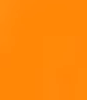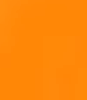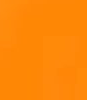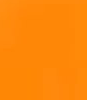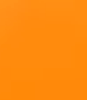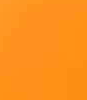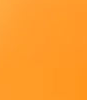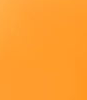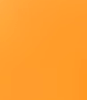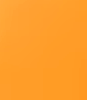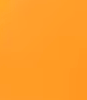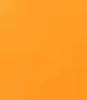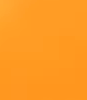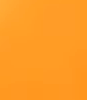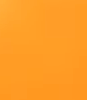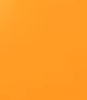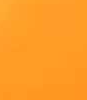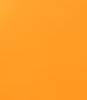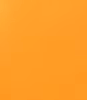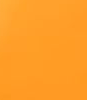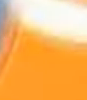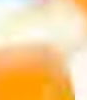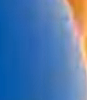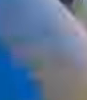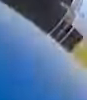Bienvenidos al sorteo Loto.